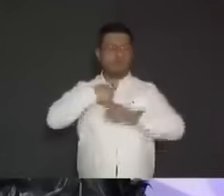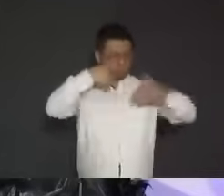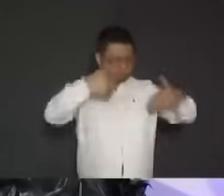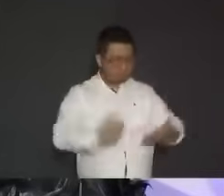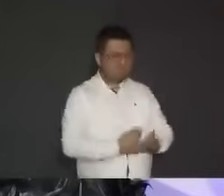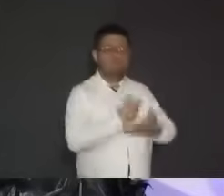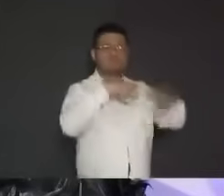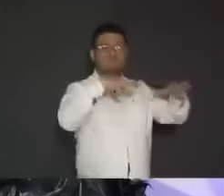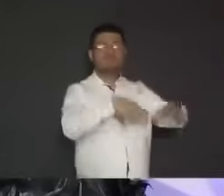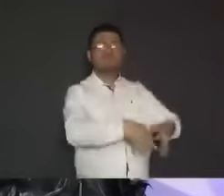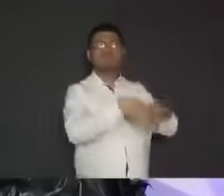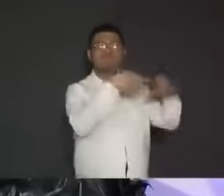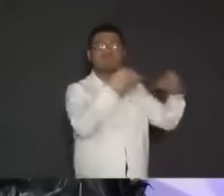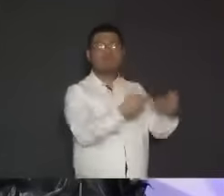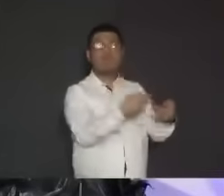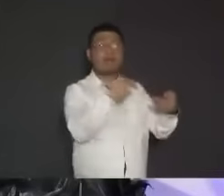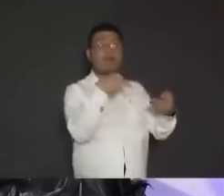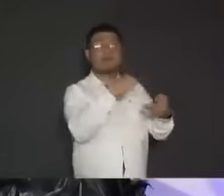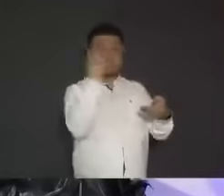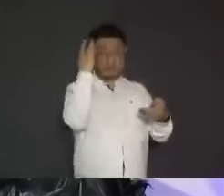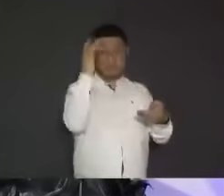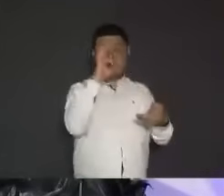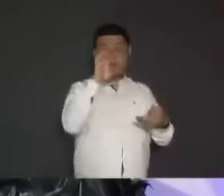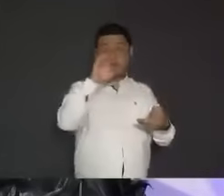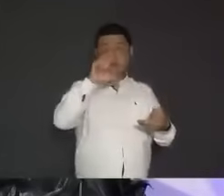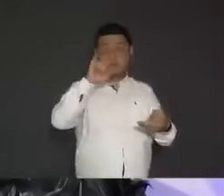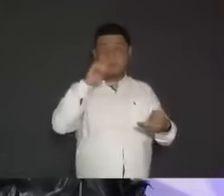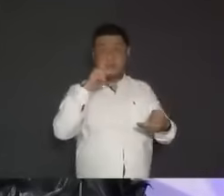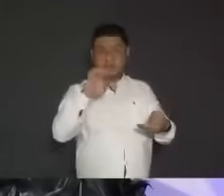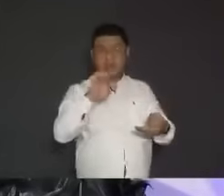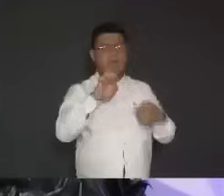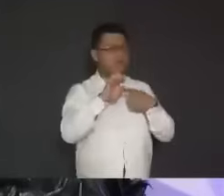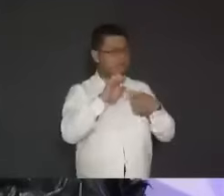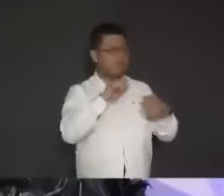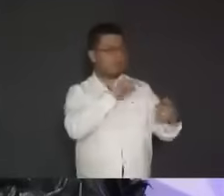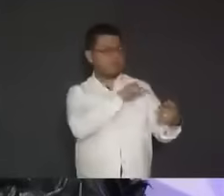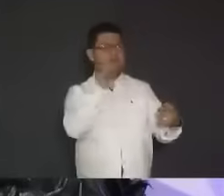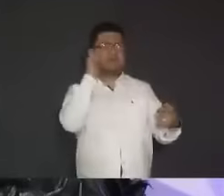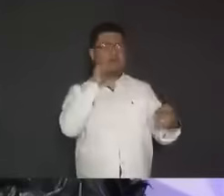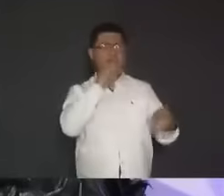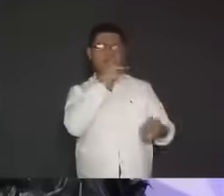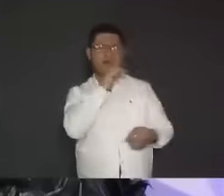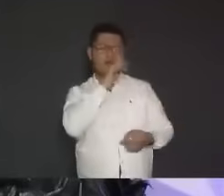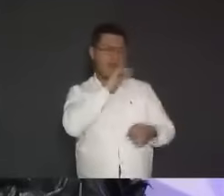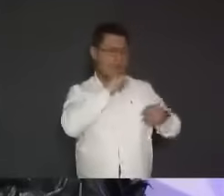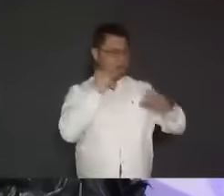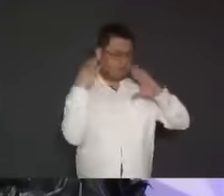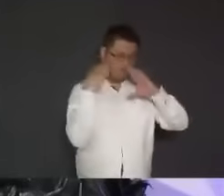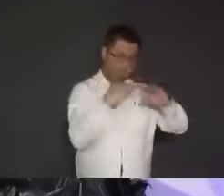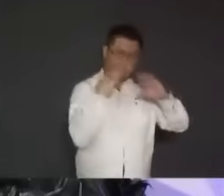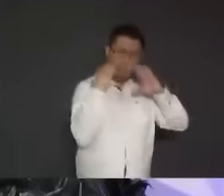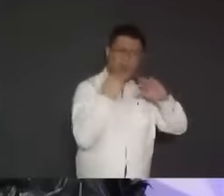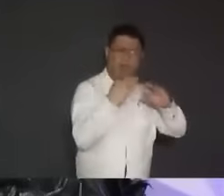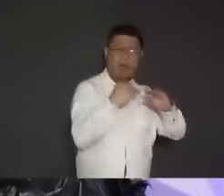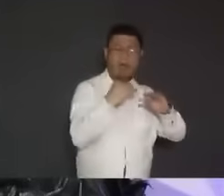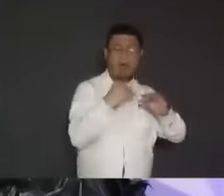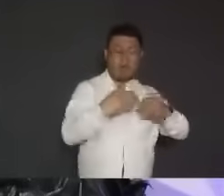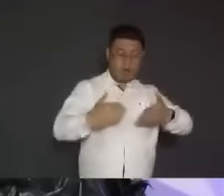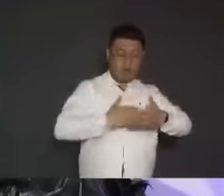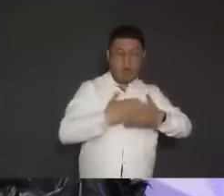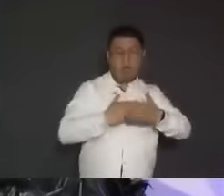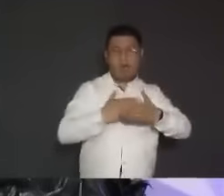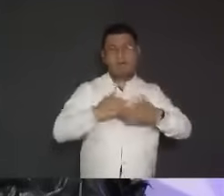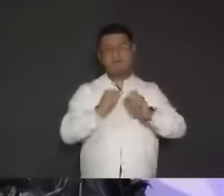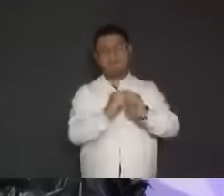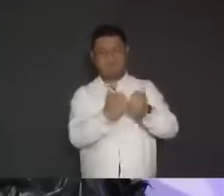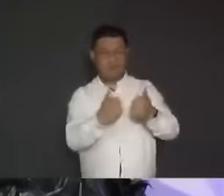Soy hijo de una maestra y de un hombre muy trabajador que siempre me llevó a acompañarlo en todos los oficios que tuvo como panadero,